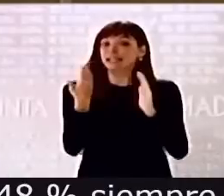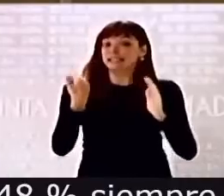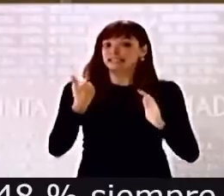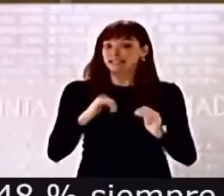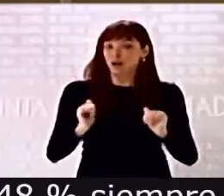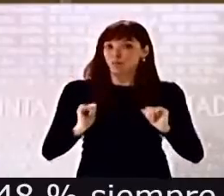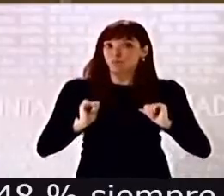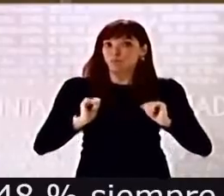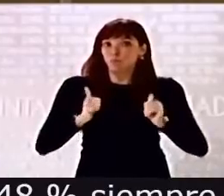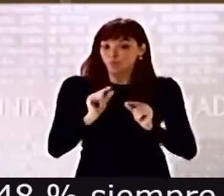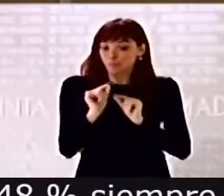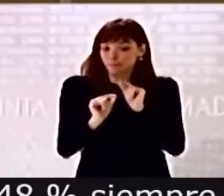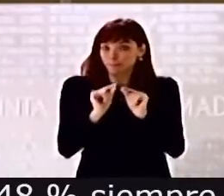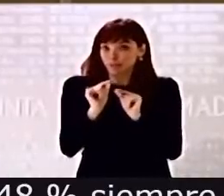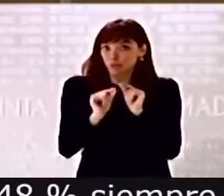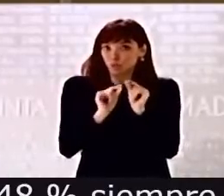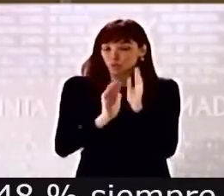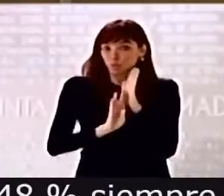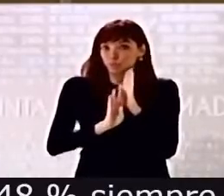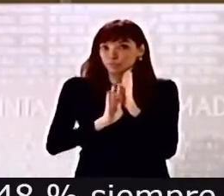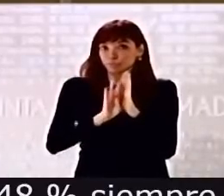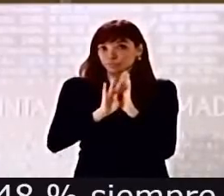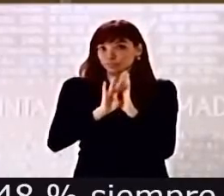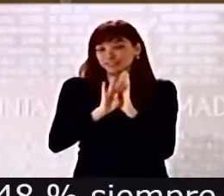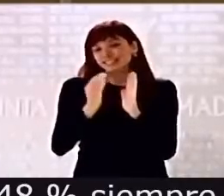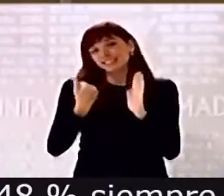ola epidémica está